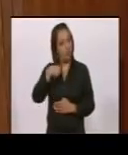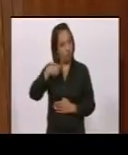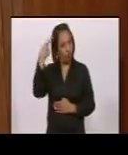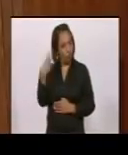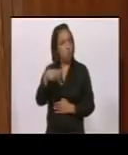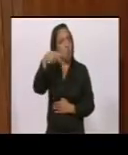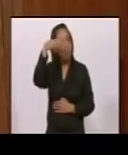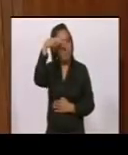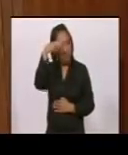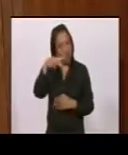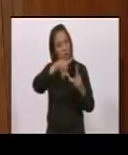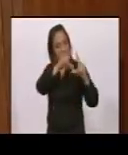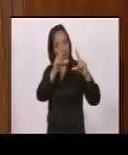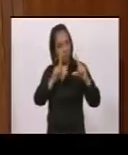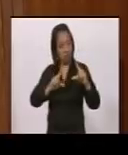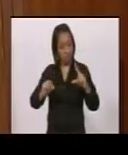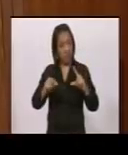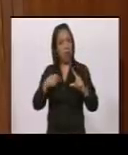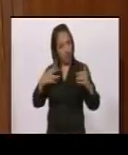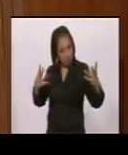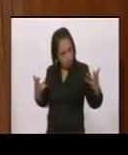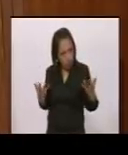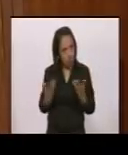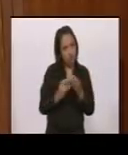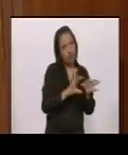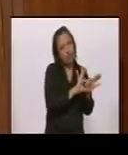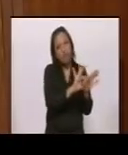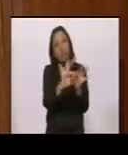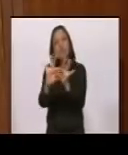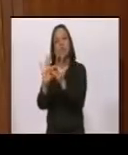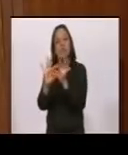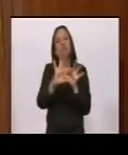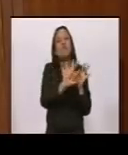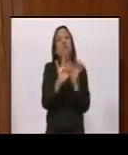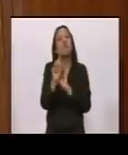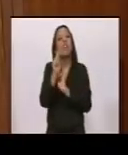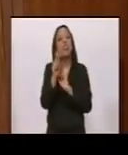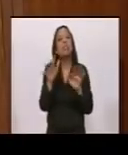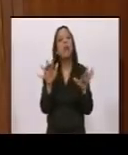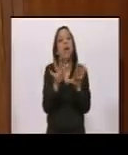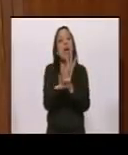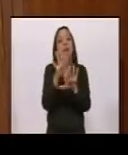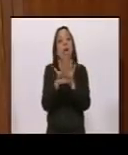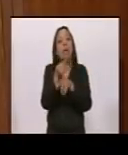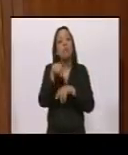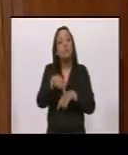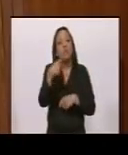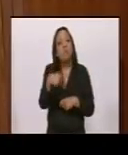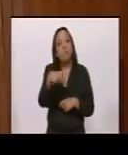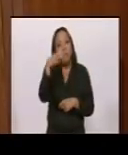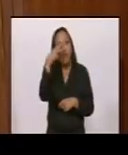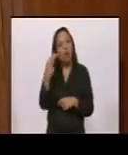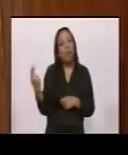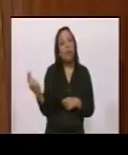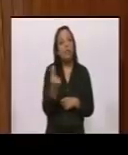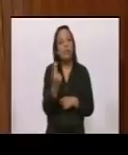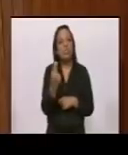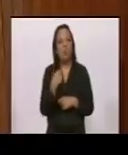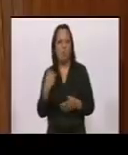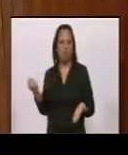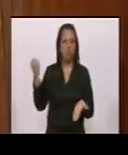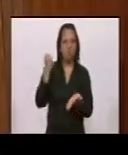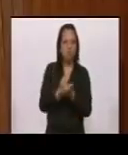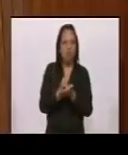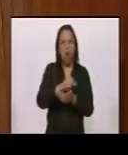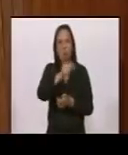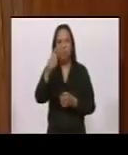país. Vamos juntos por las reformas que México necesita. Que no se imponga la